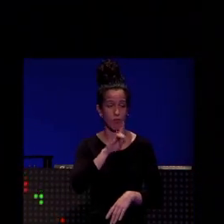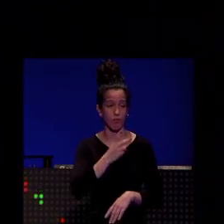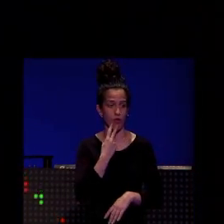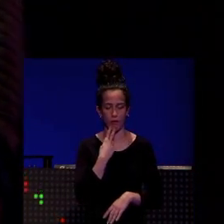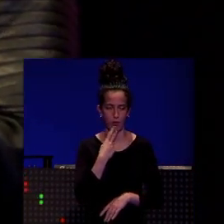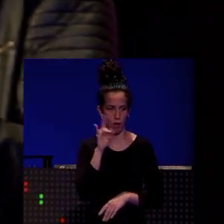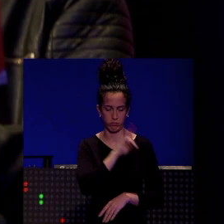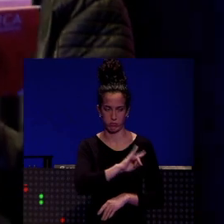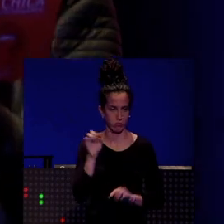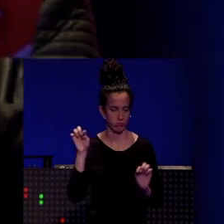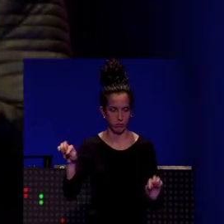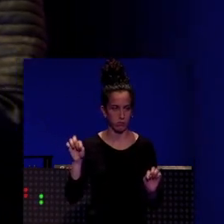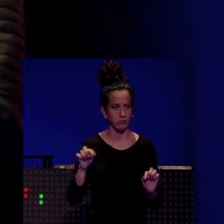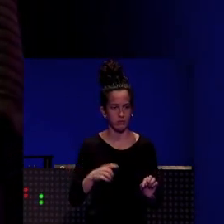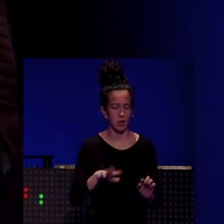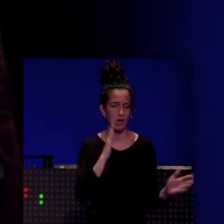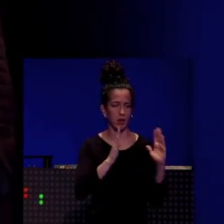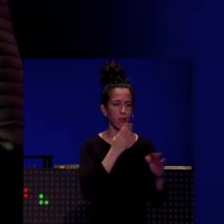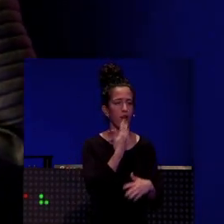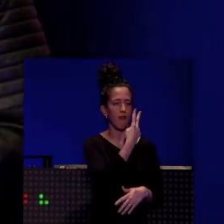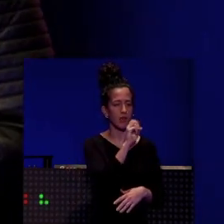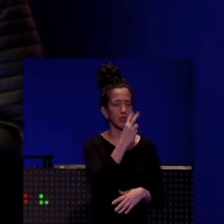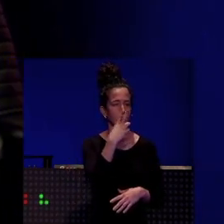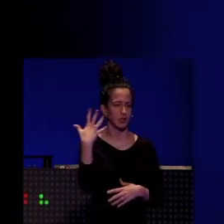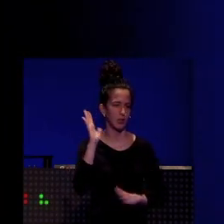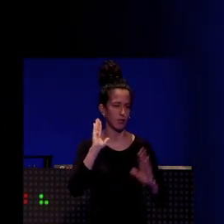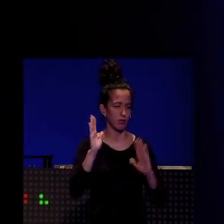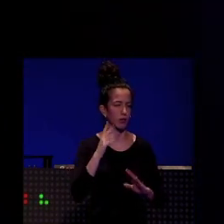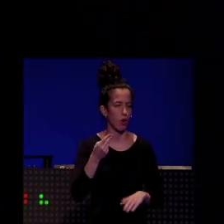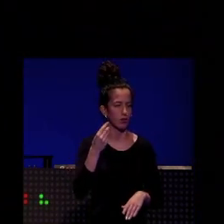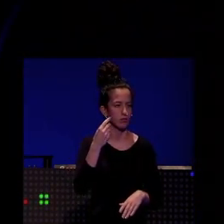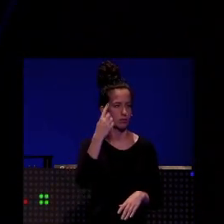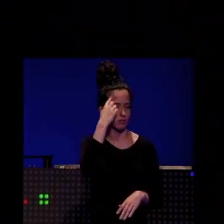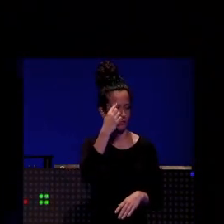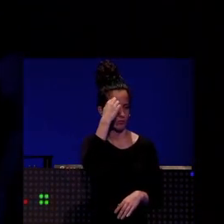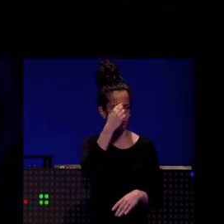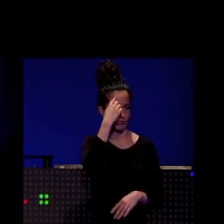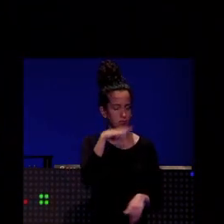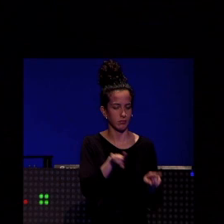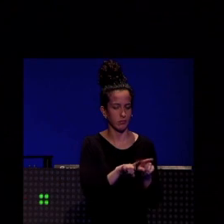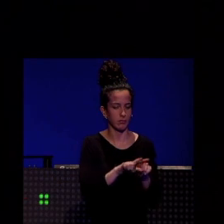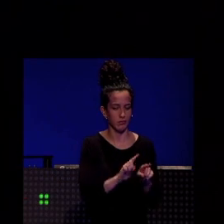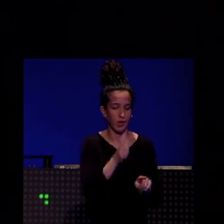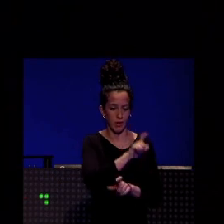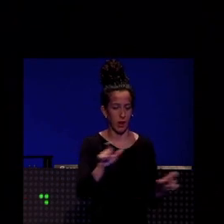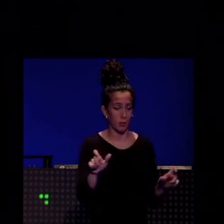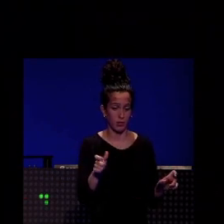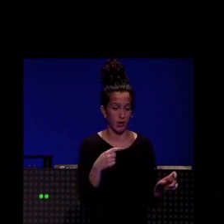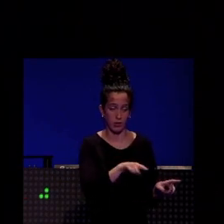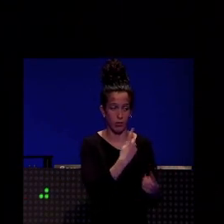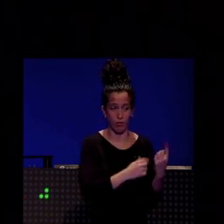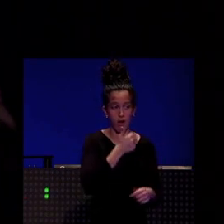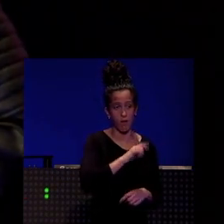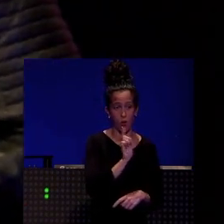invierno de aquel viaje trozos de un puzzle inservible no apto para cardíacos y yo que soy a rítmico